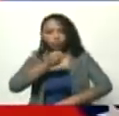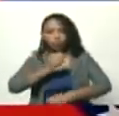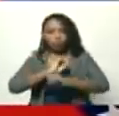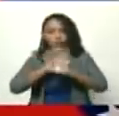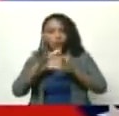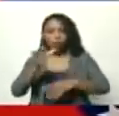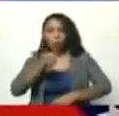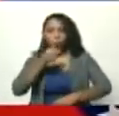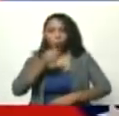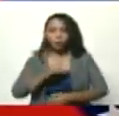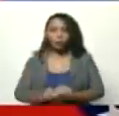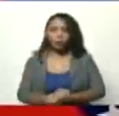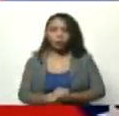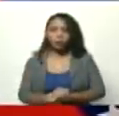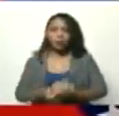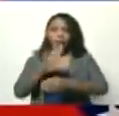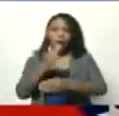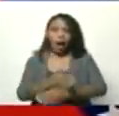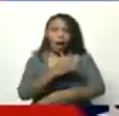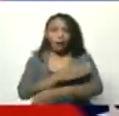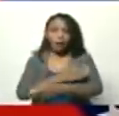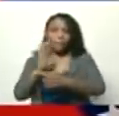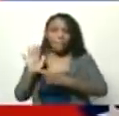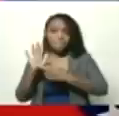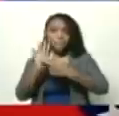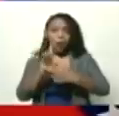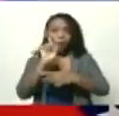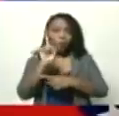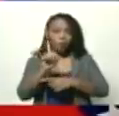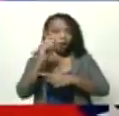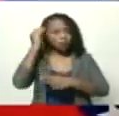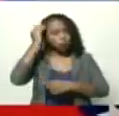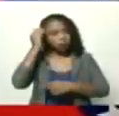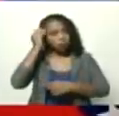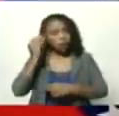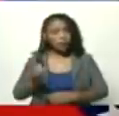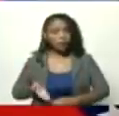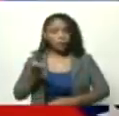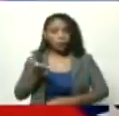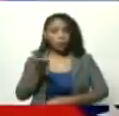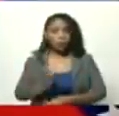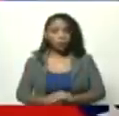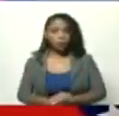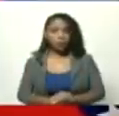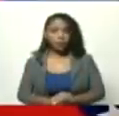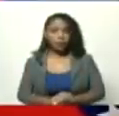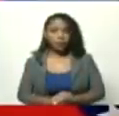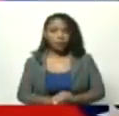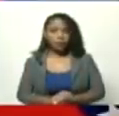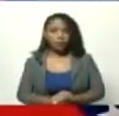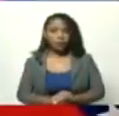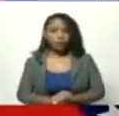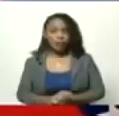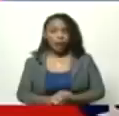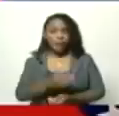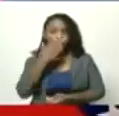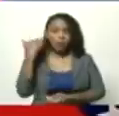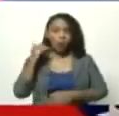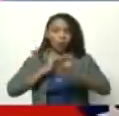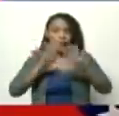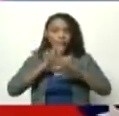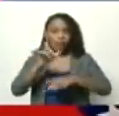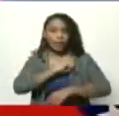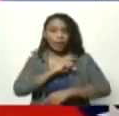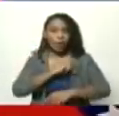declaración sin hacer referencia también a una reflexión importante. El pasado 15 de enero, el